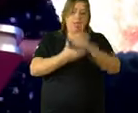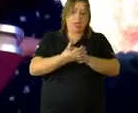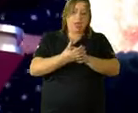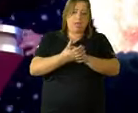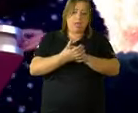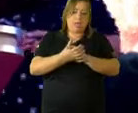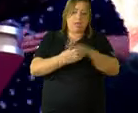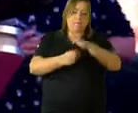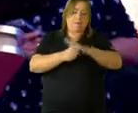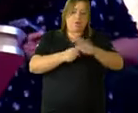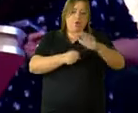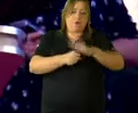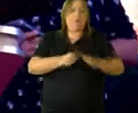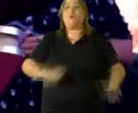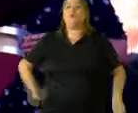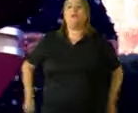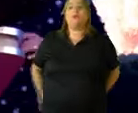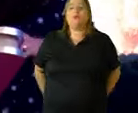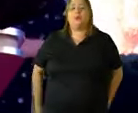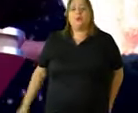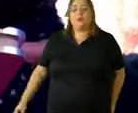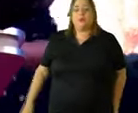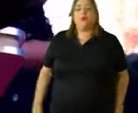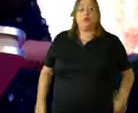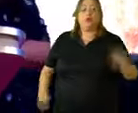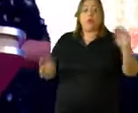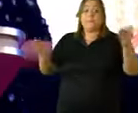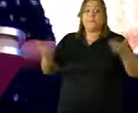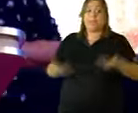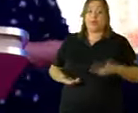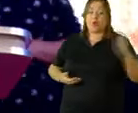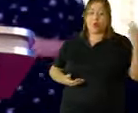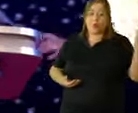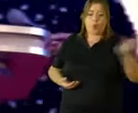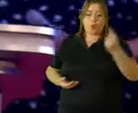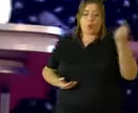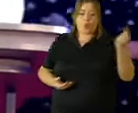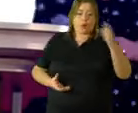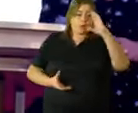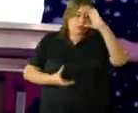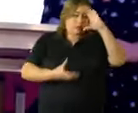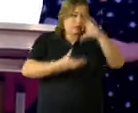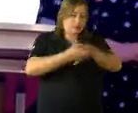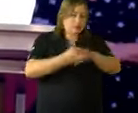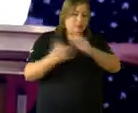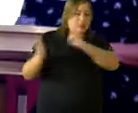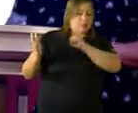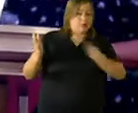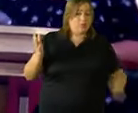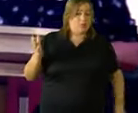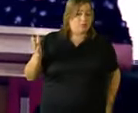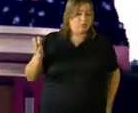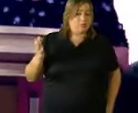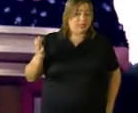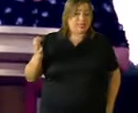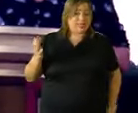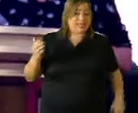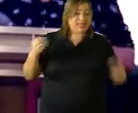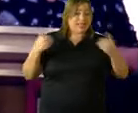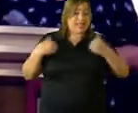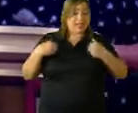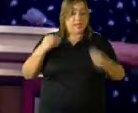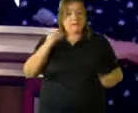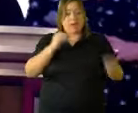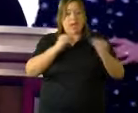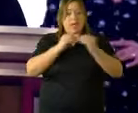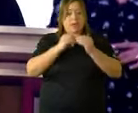usted todavía no ha entrado en esa plenitud, hoy te invito a creer. El Señor tiene mucho más. Usted está apenas